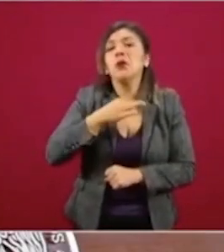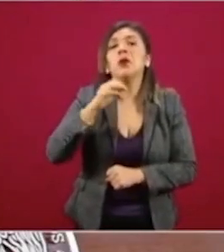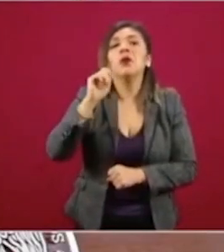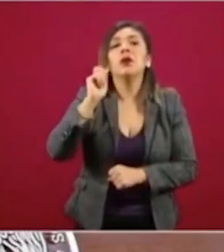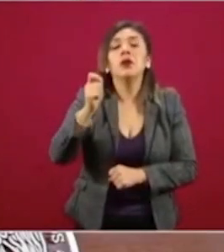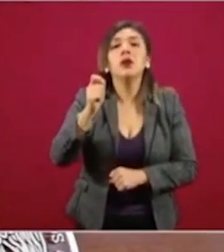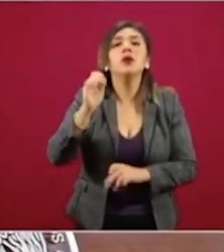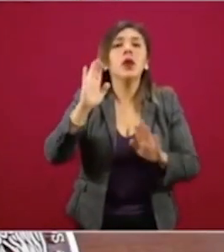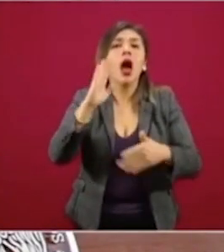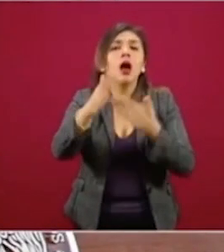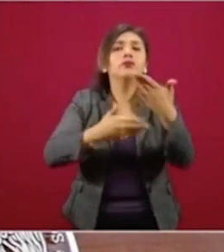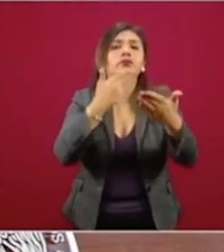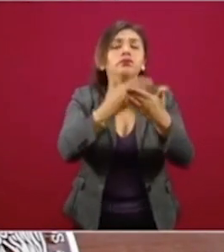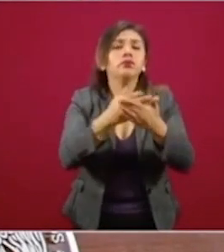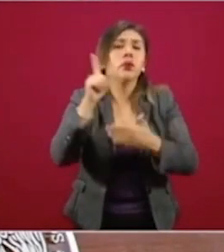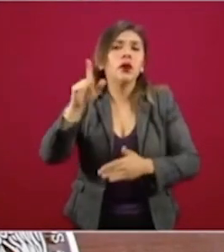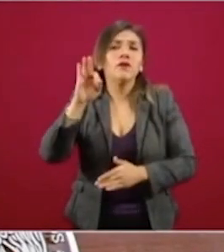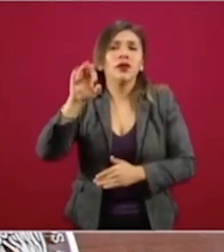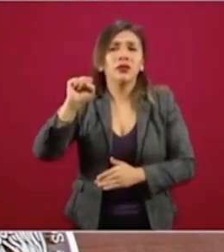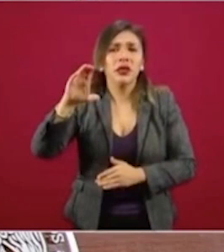le solicitó a la Fiscalía